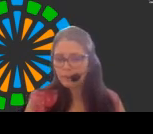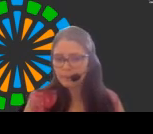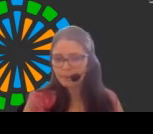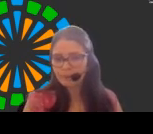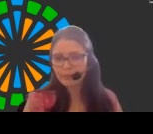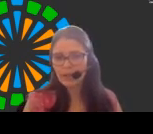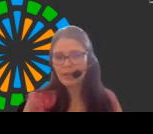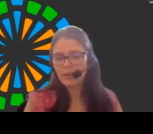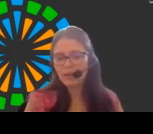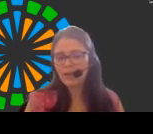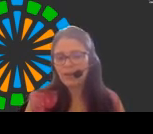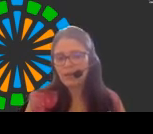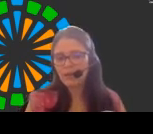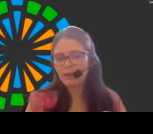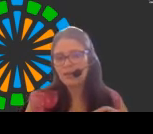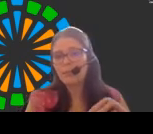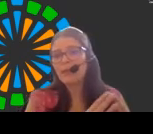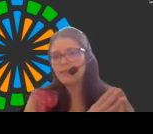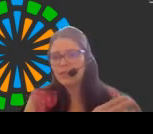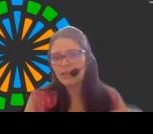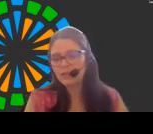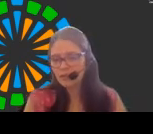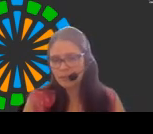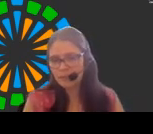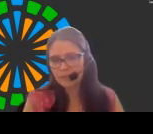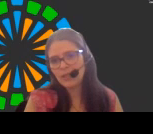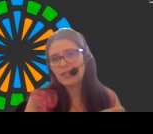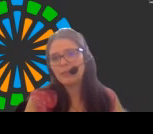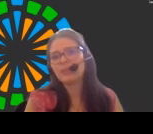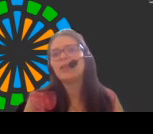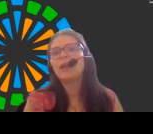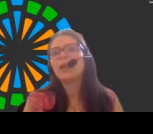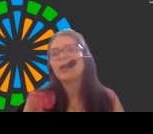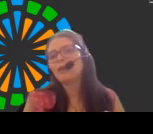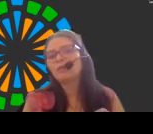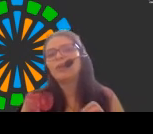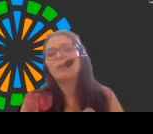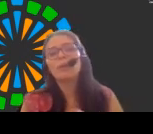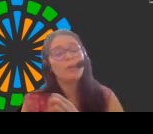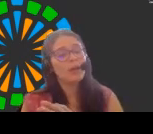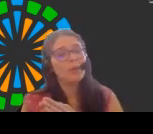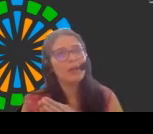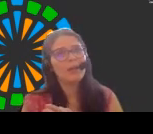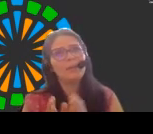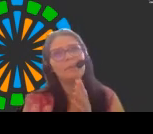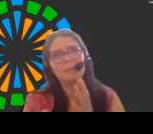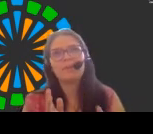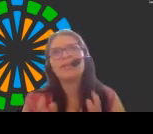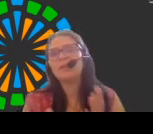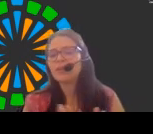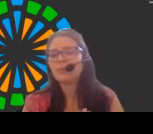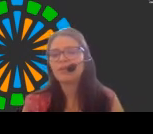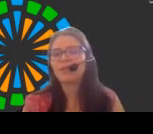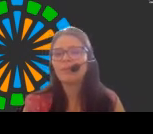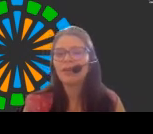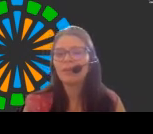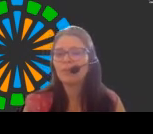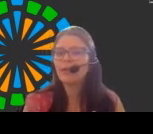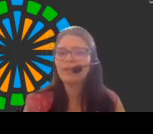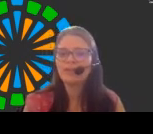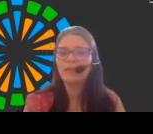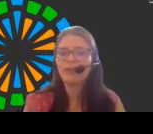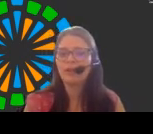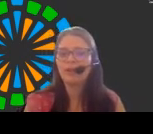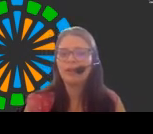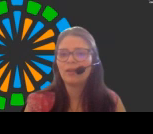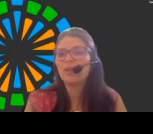componente de se llama deficiencia se le llama así es un término con el cual pues algunas personas van